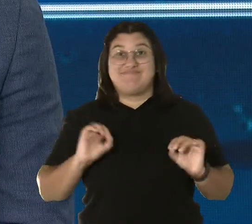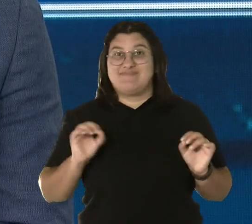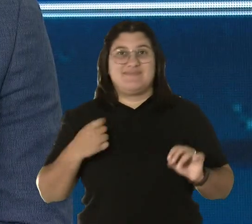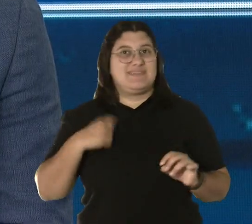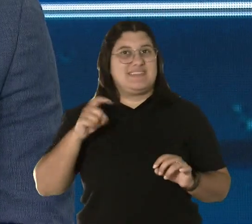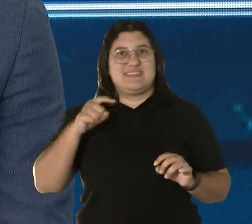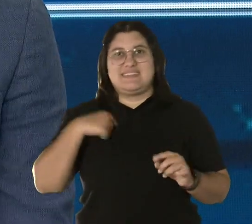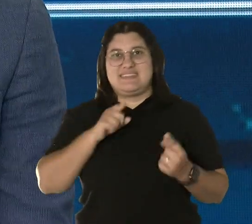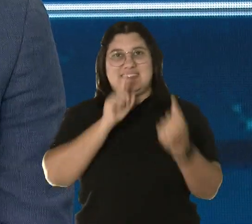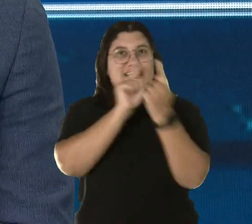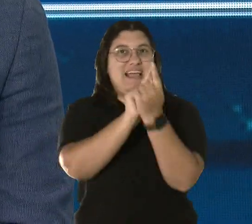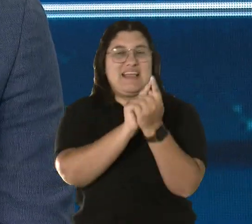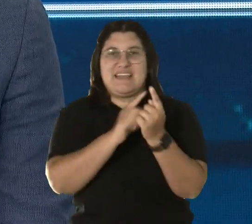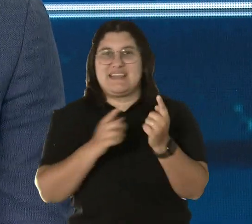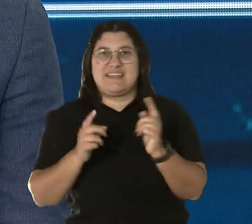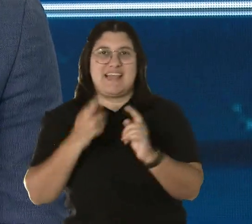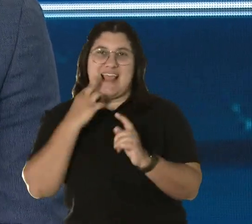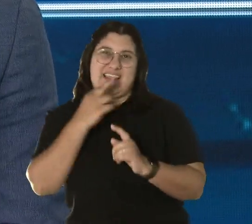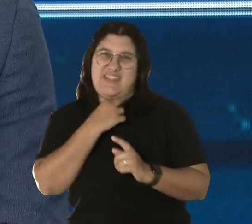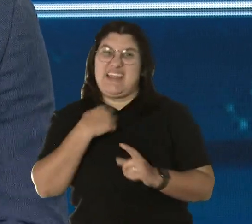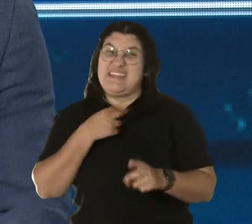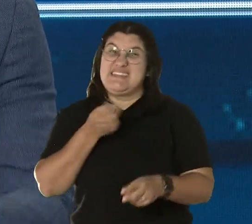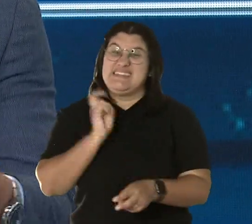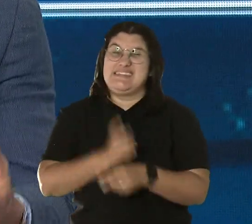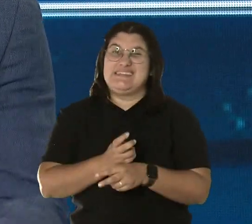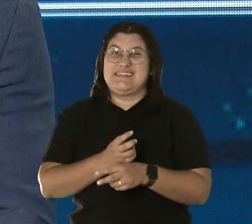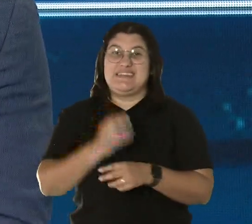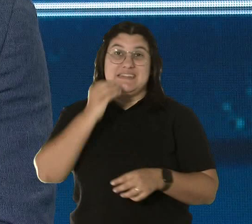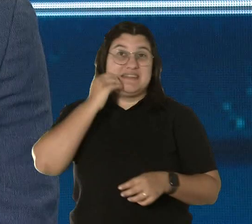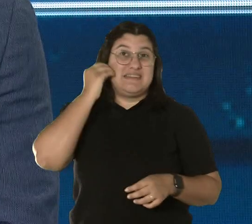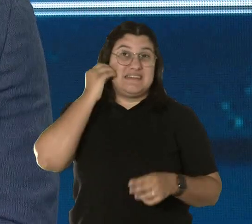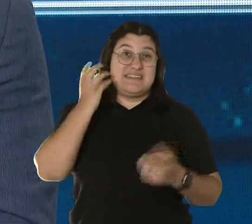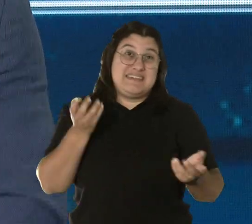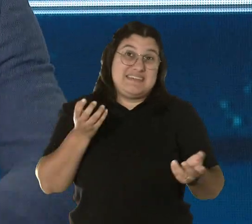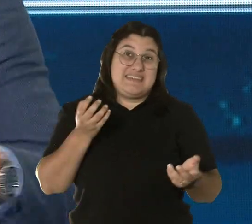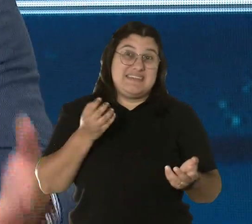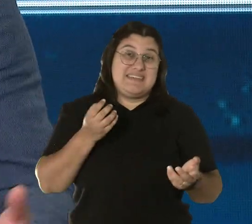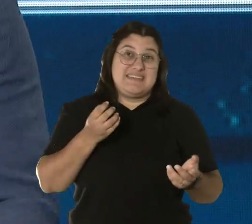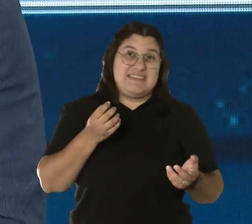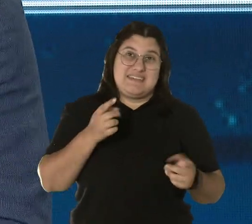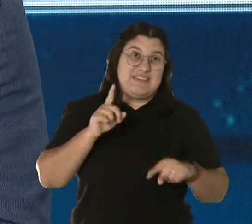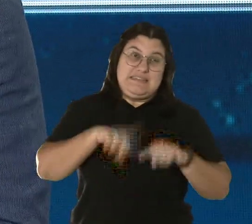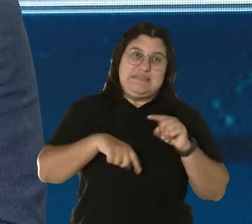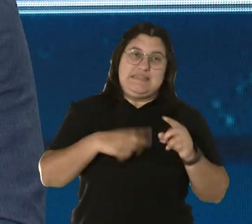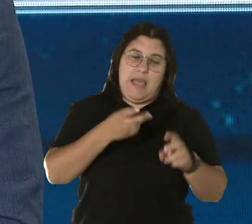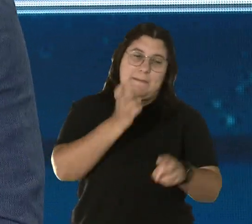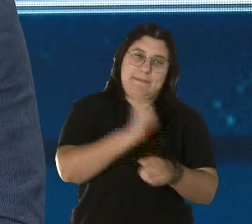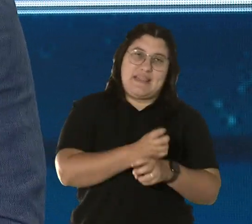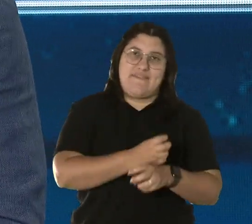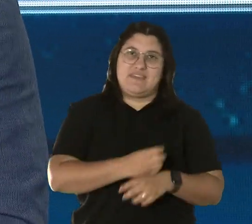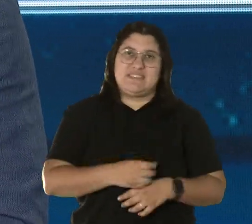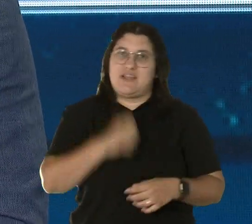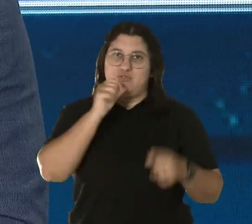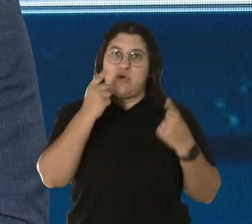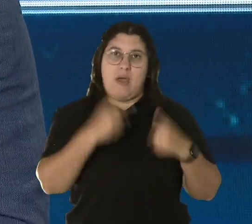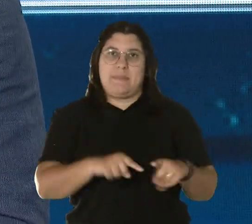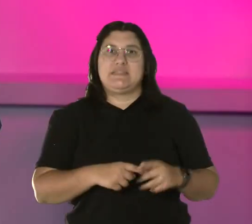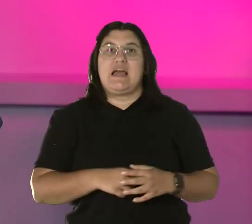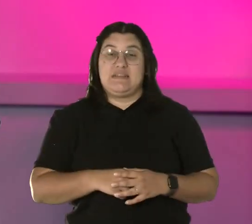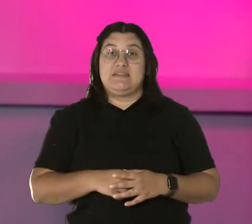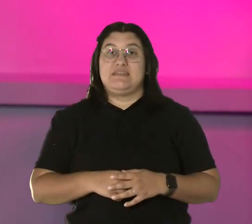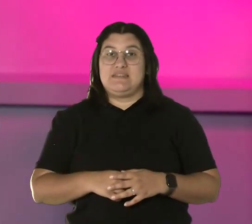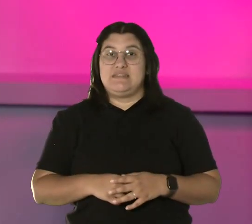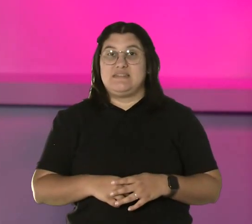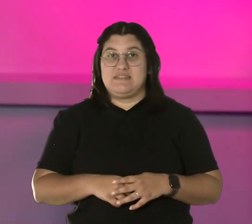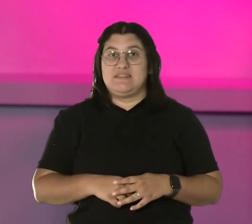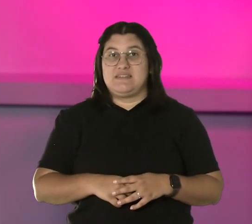estar físicamente. En la industria del restaurante es bien difícil poder hacer que la gente coma remoto. O sea, eso no va a pasar. No. Licenciado, te iba a comentar algo. No,